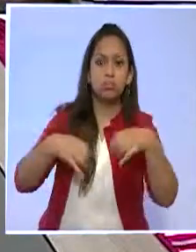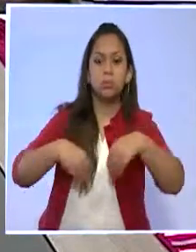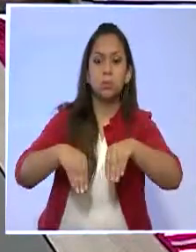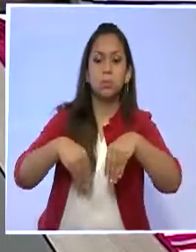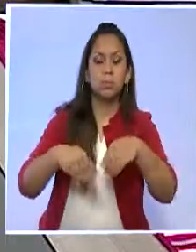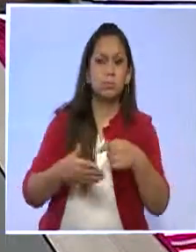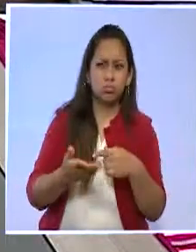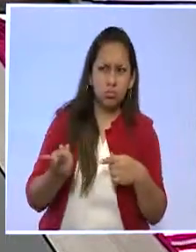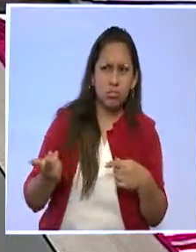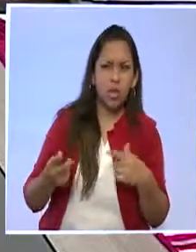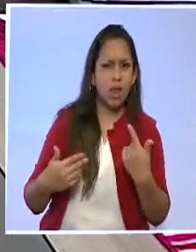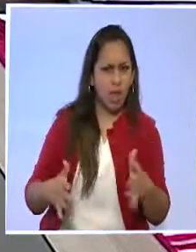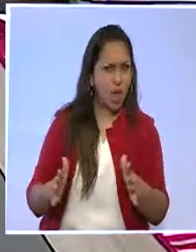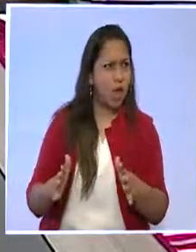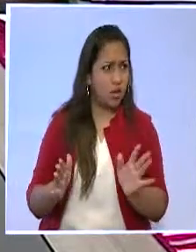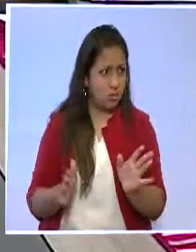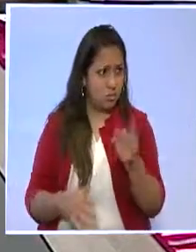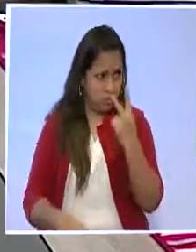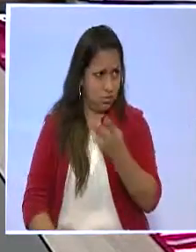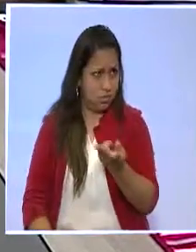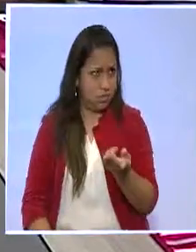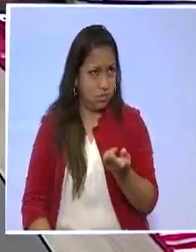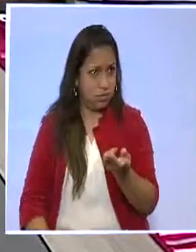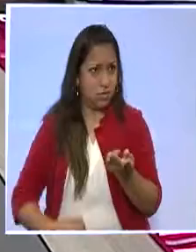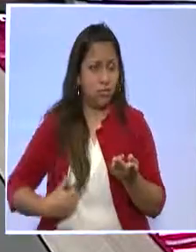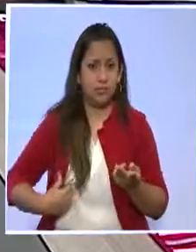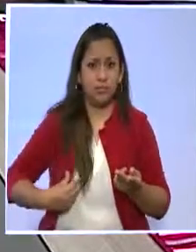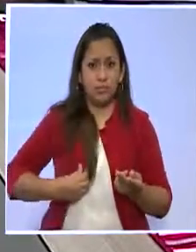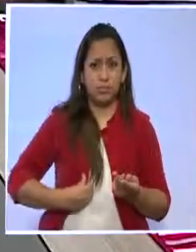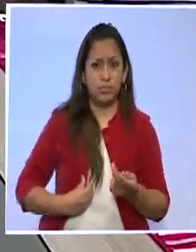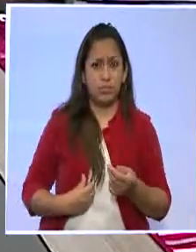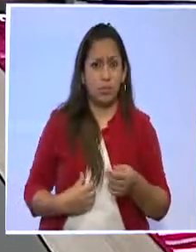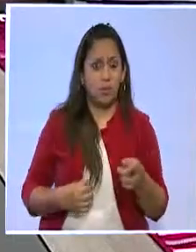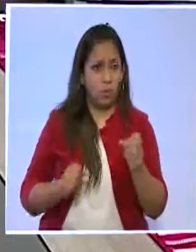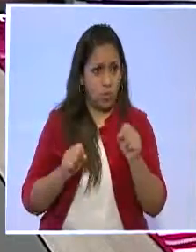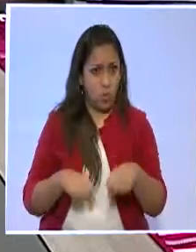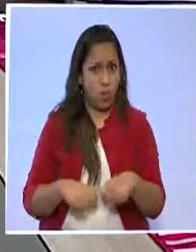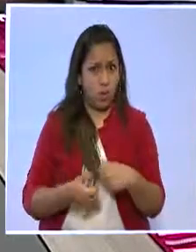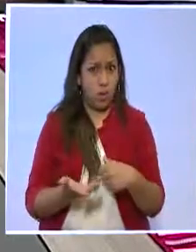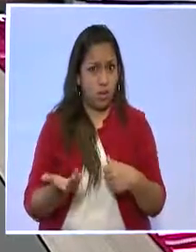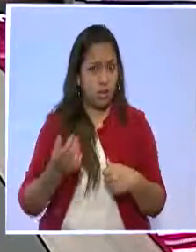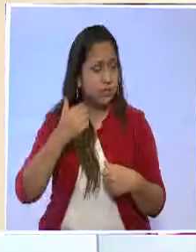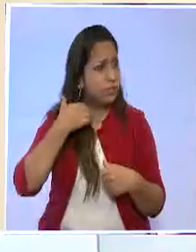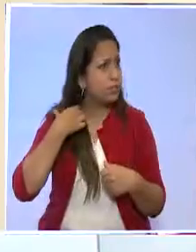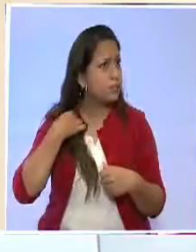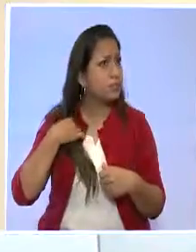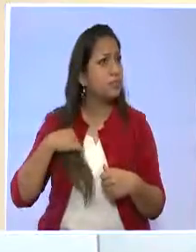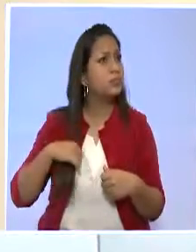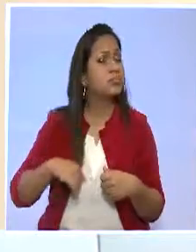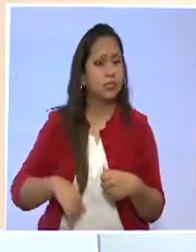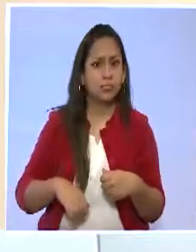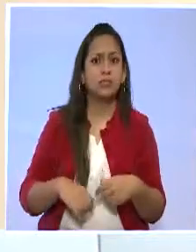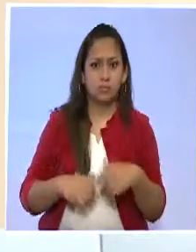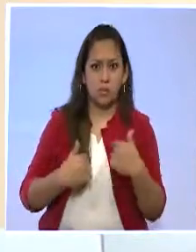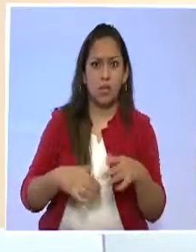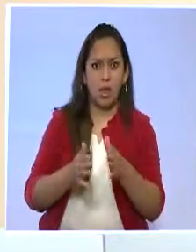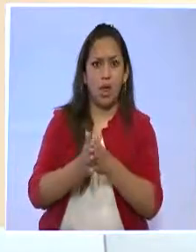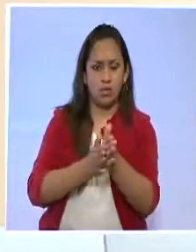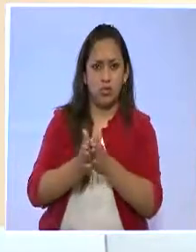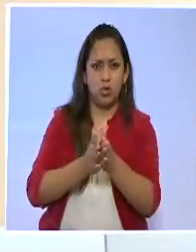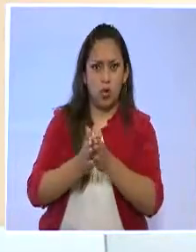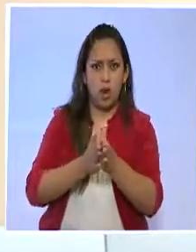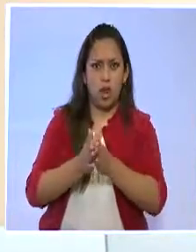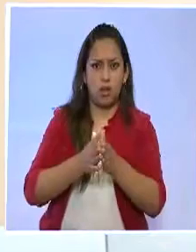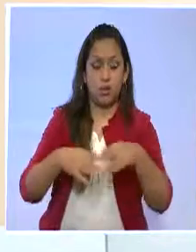procesado y la verdad lo decidimos exportando como productos primarios nada más para ser procesados ya hay chocolates en las perchas de los